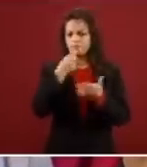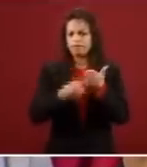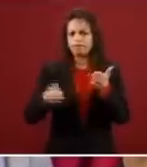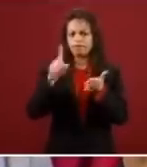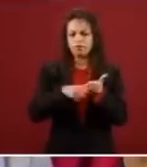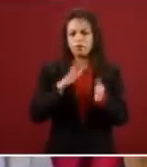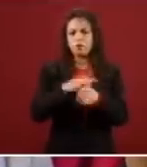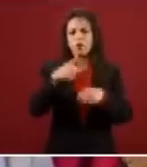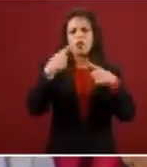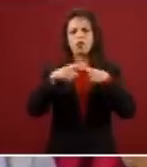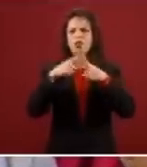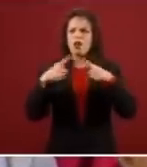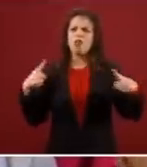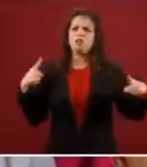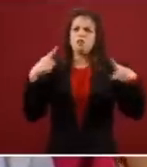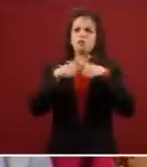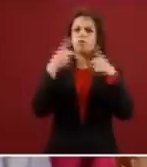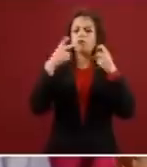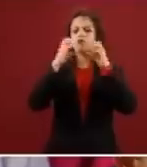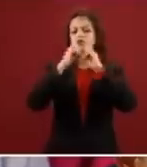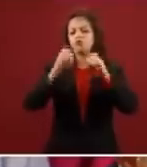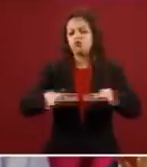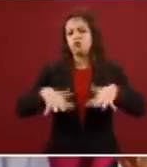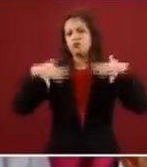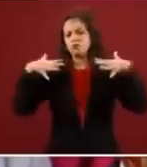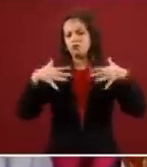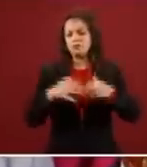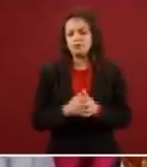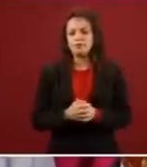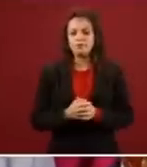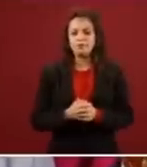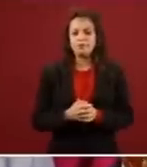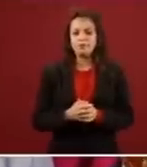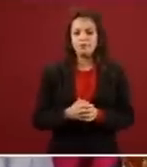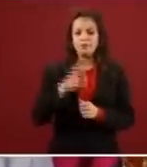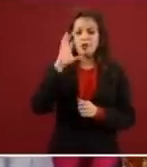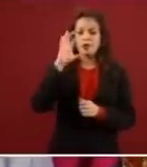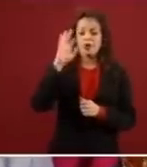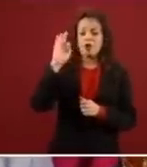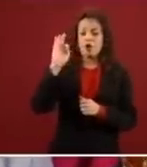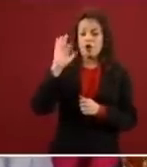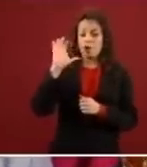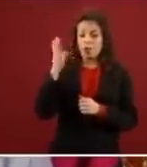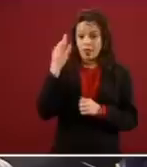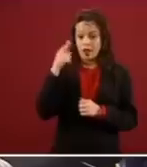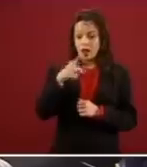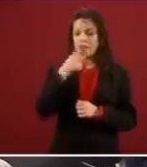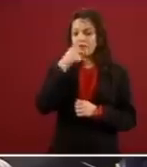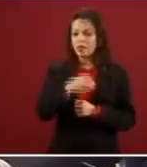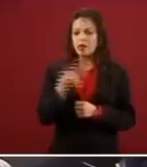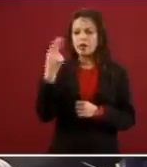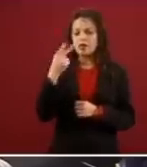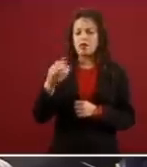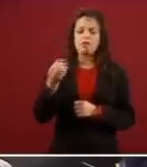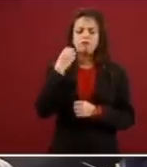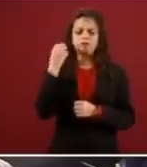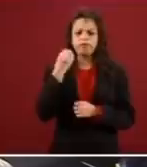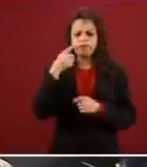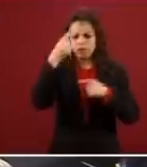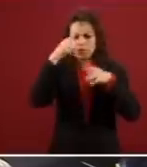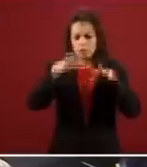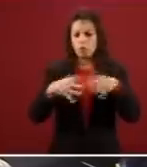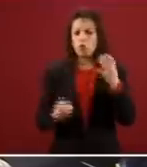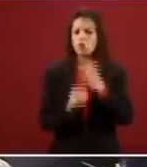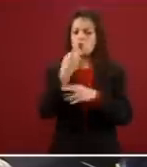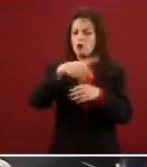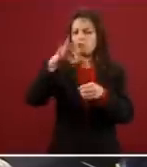en la asamblea electiva. El proceso está en la SADER y la Confederación Nacional Ganadera debe de convocar a una nueva votación. Le quiero